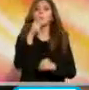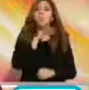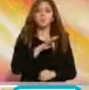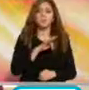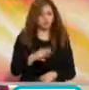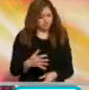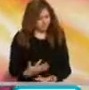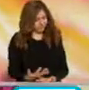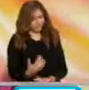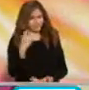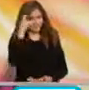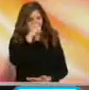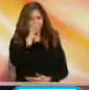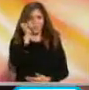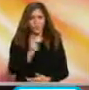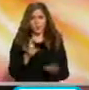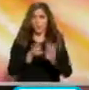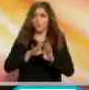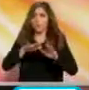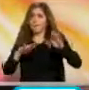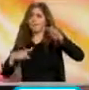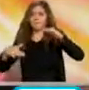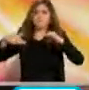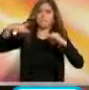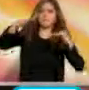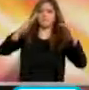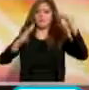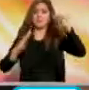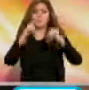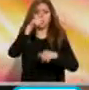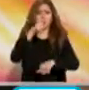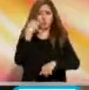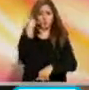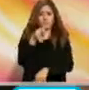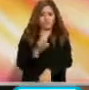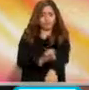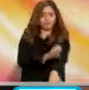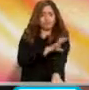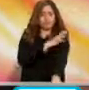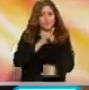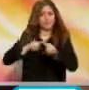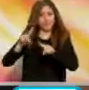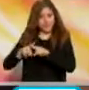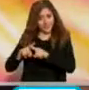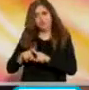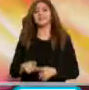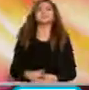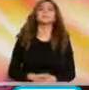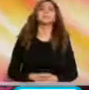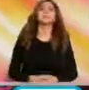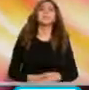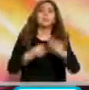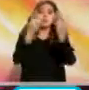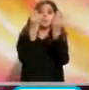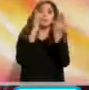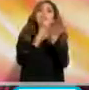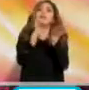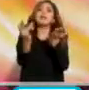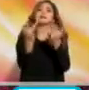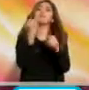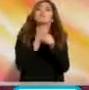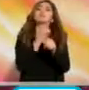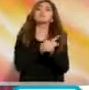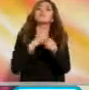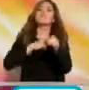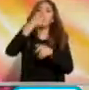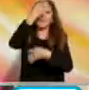Oye, porque el mar de las emociones Sí. es enorme. o Pero sea. hay que Y trabajar todos para son ello. distintos. Pues gracias y a aprender con todo esto. de